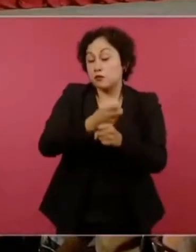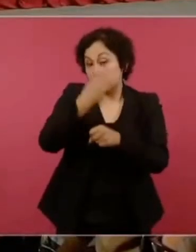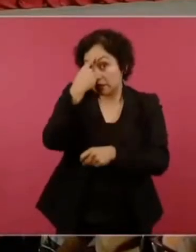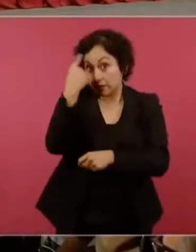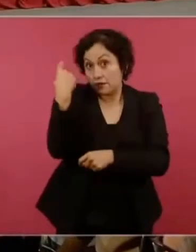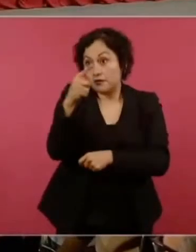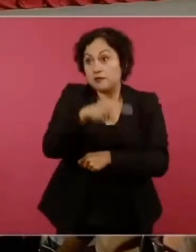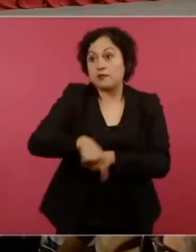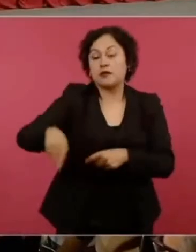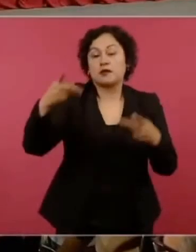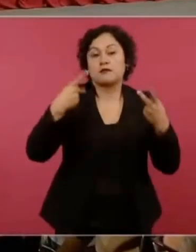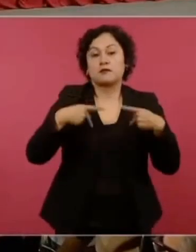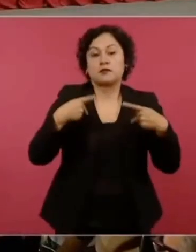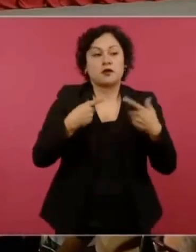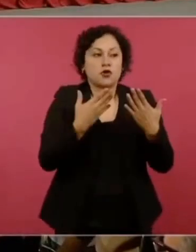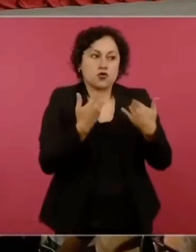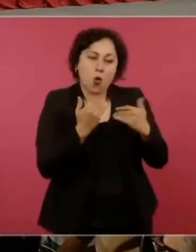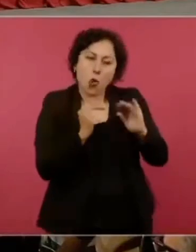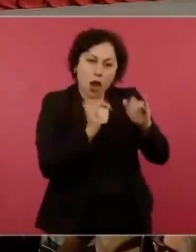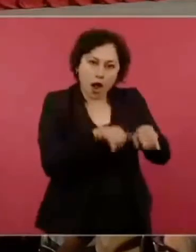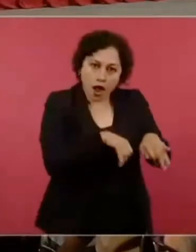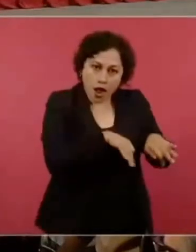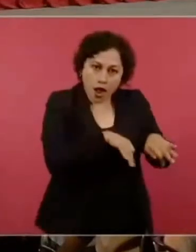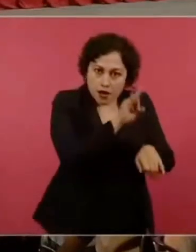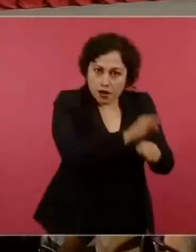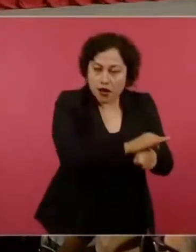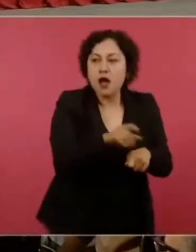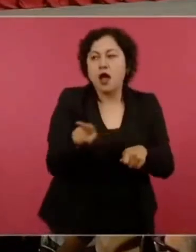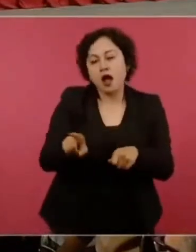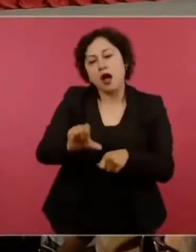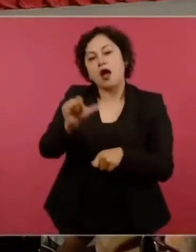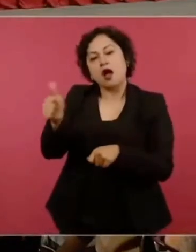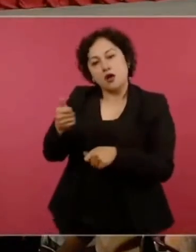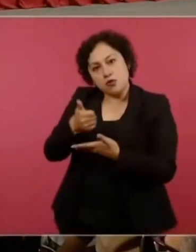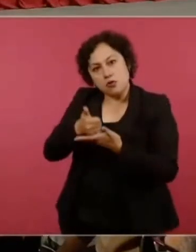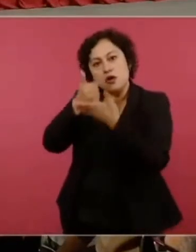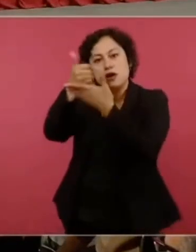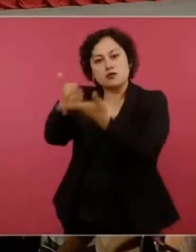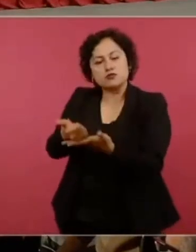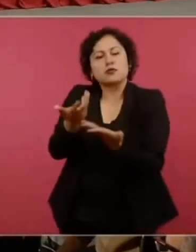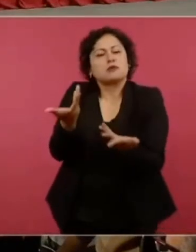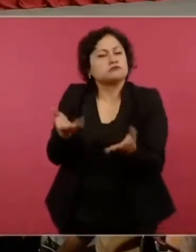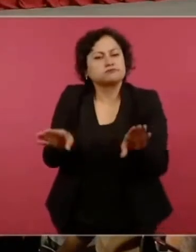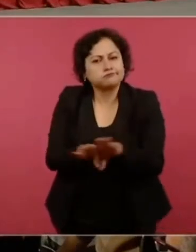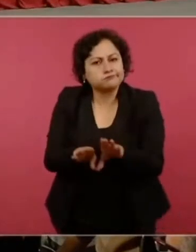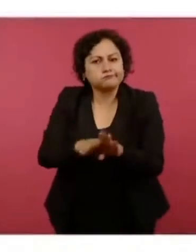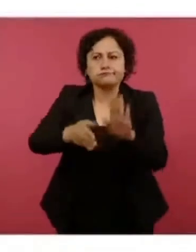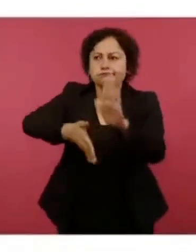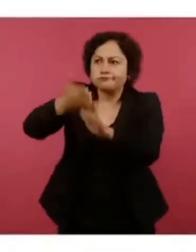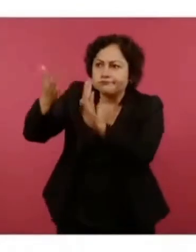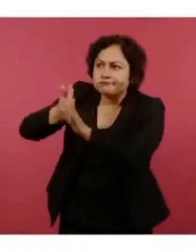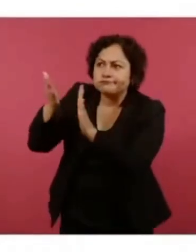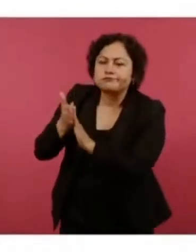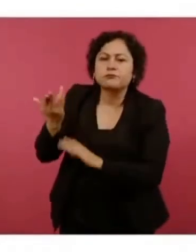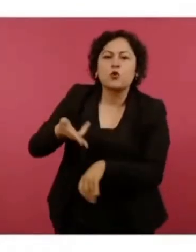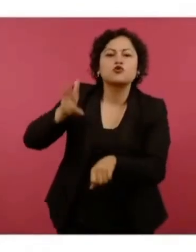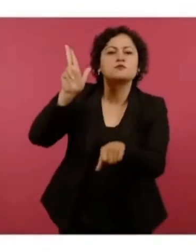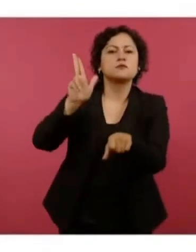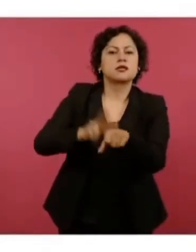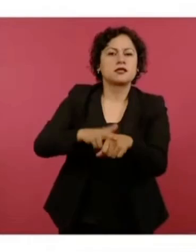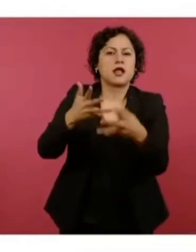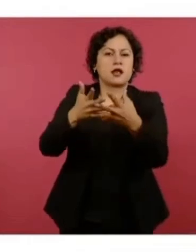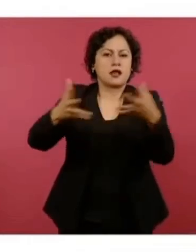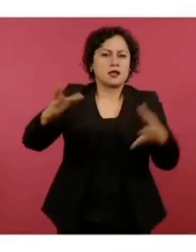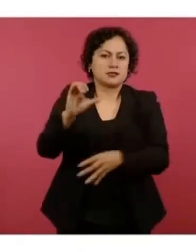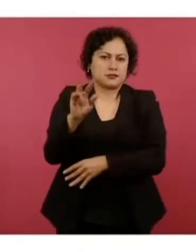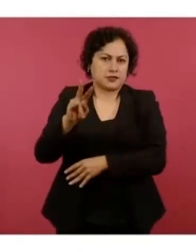quienes no contaban con seguridad social. Se construyeron grandes hospitales civiles, los institutos nacionales, y a la seguridad social,